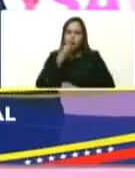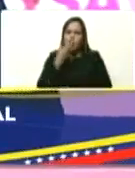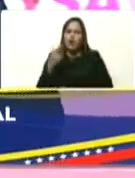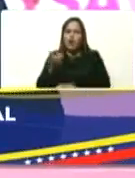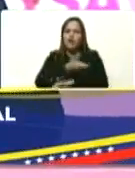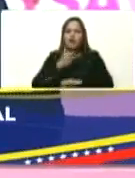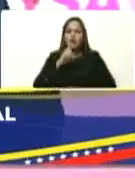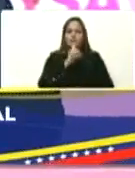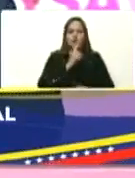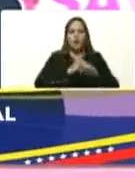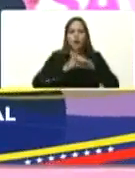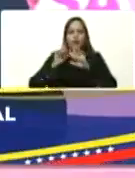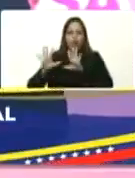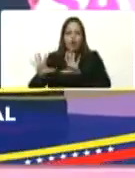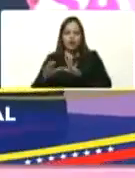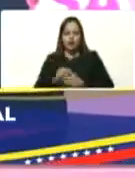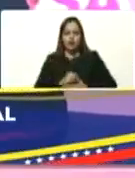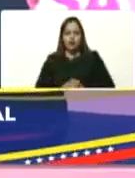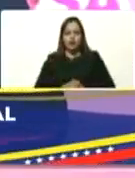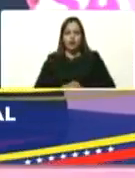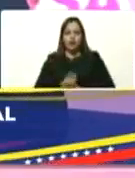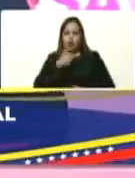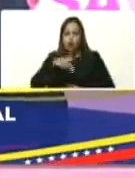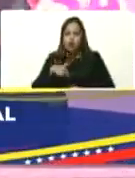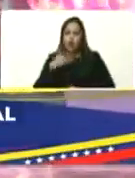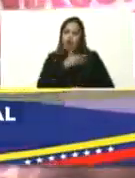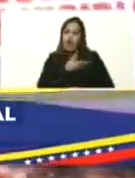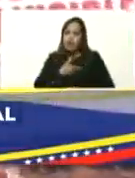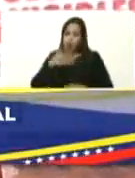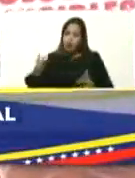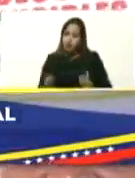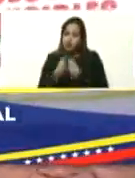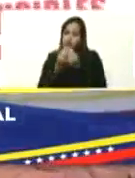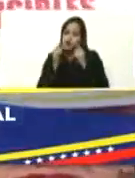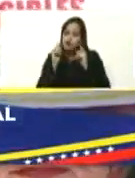1x10. Por eso queremos dar un paso con usted,